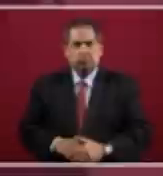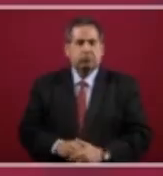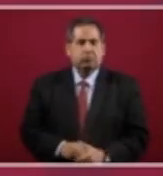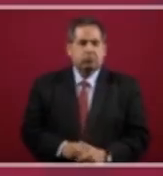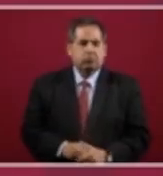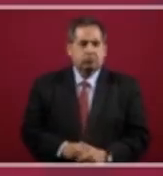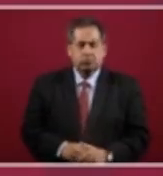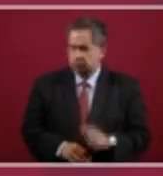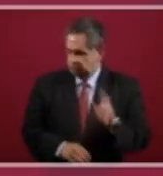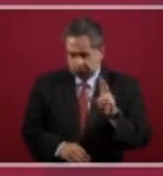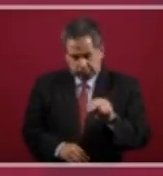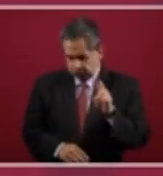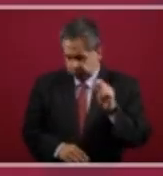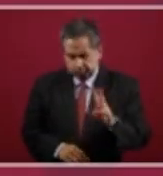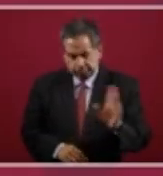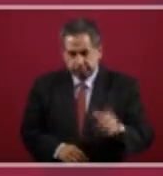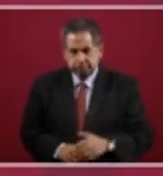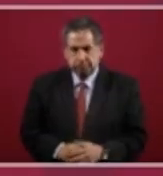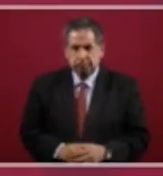No